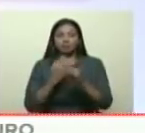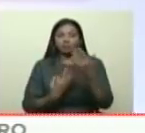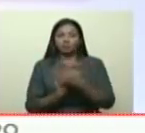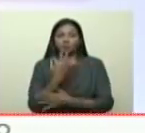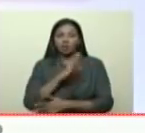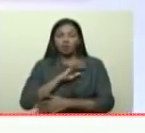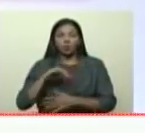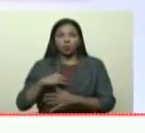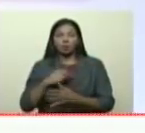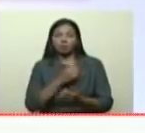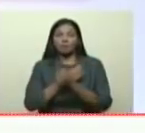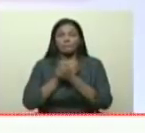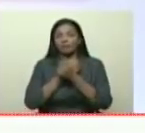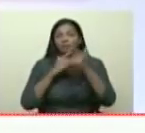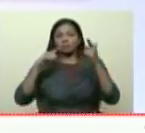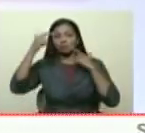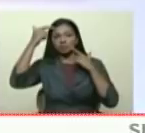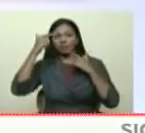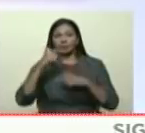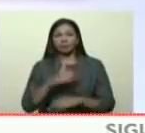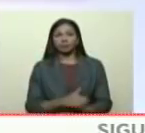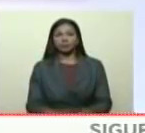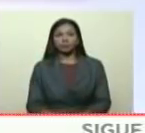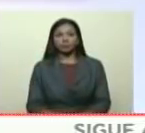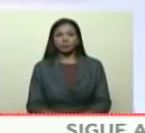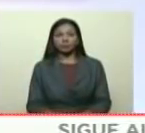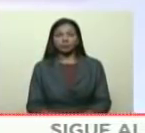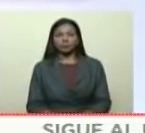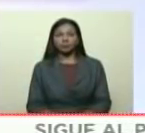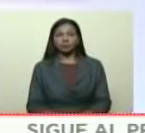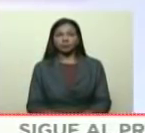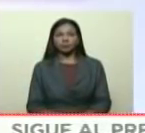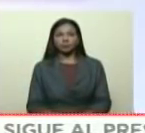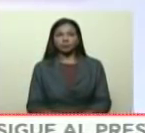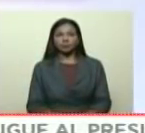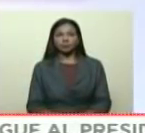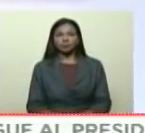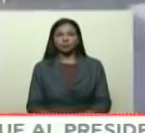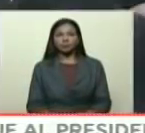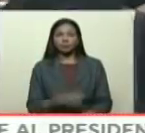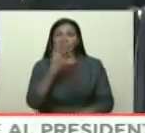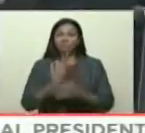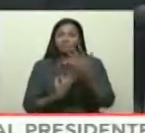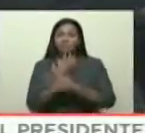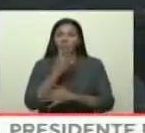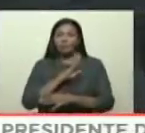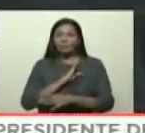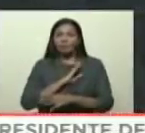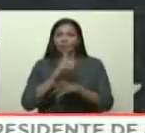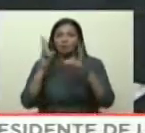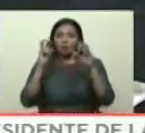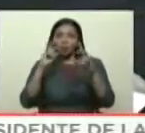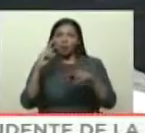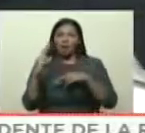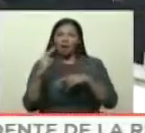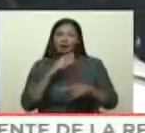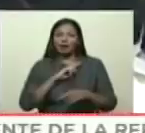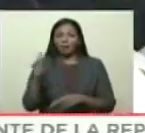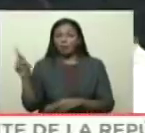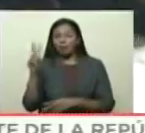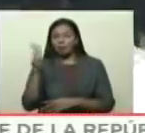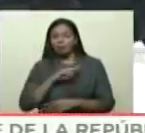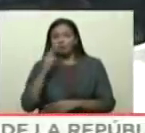por nuestro amado comandante Hugo Chávez Frías, el fundador de la nueva república, de la